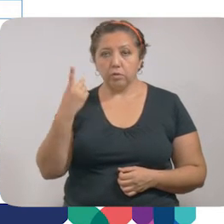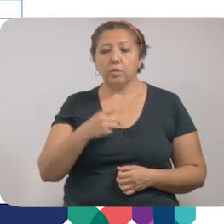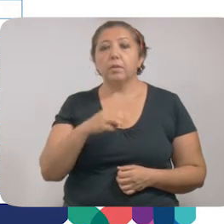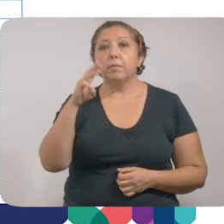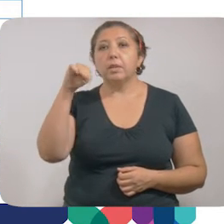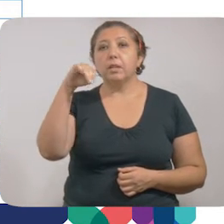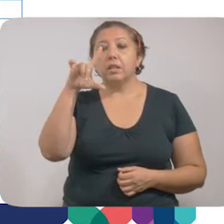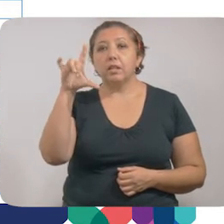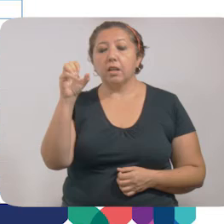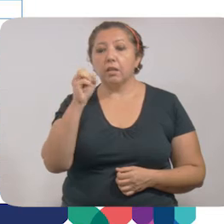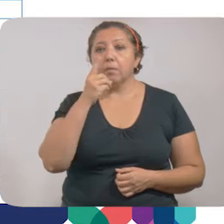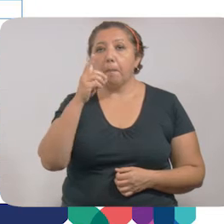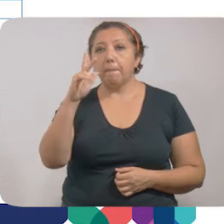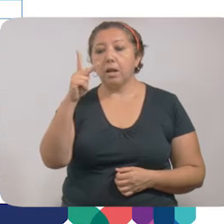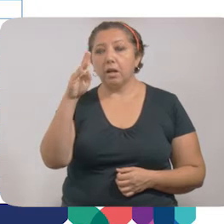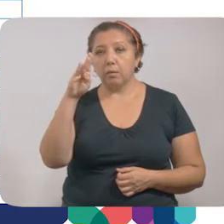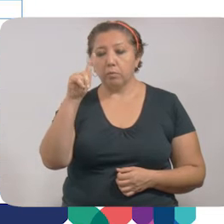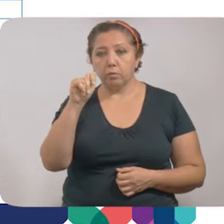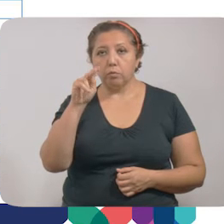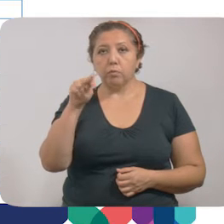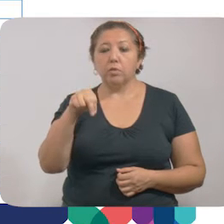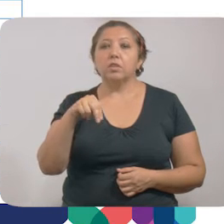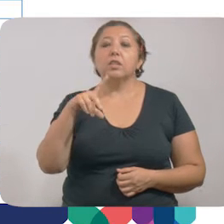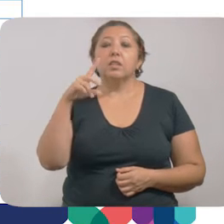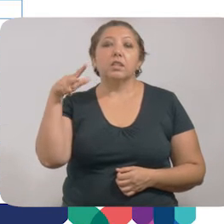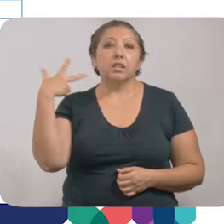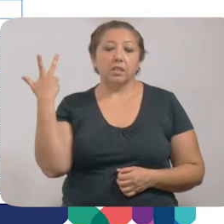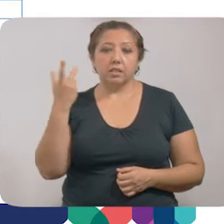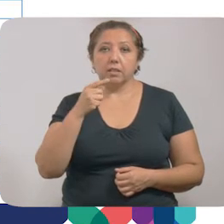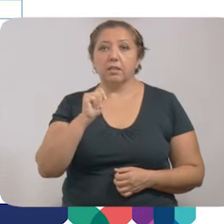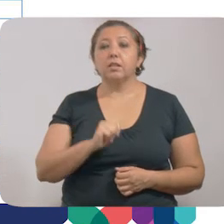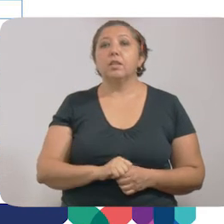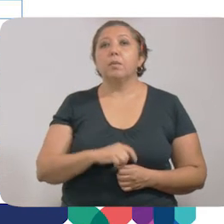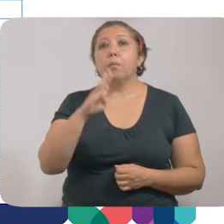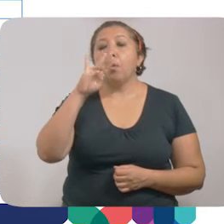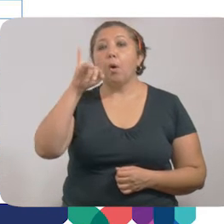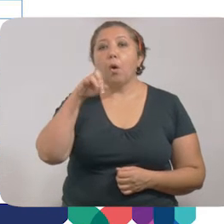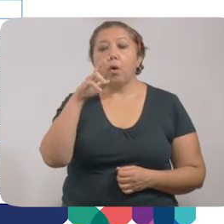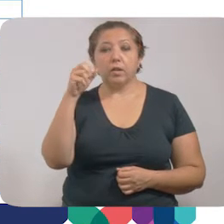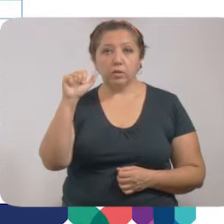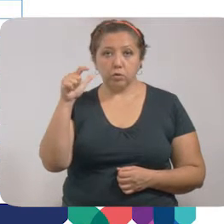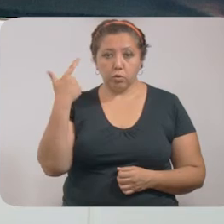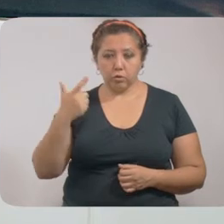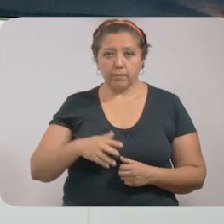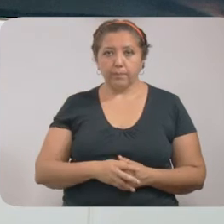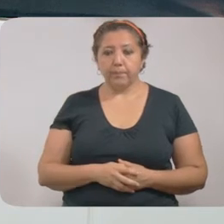Zapata Oriente 13, Pacaptún 13, Las Américas 13 y Bojorques con 12.